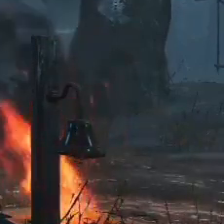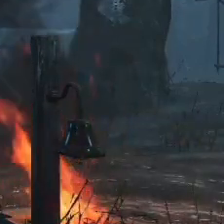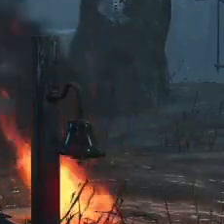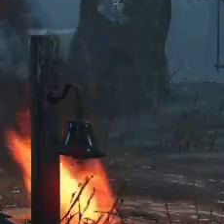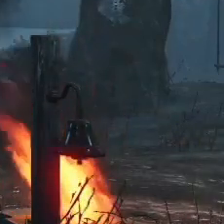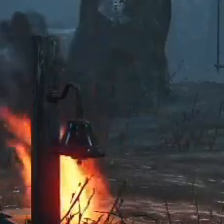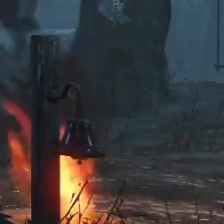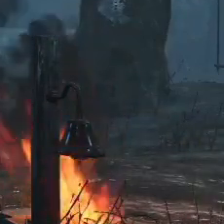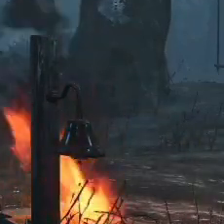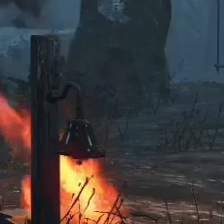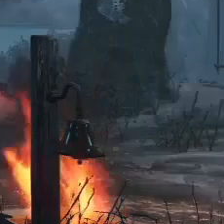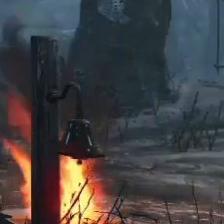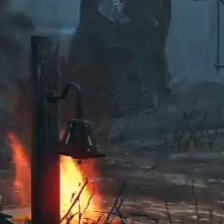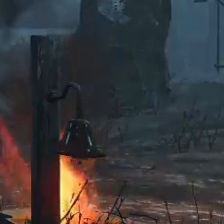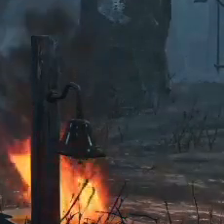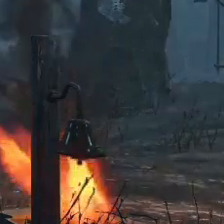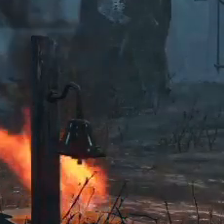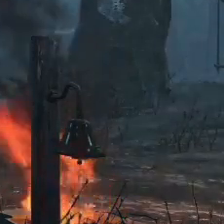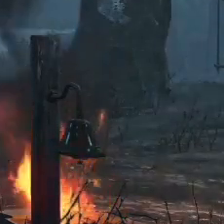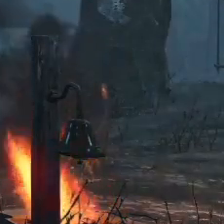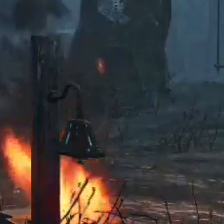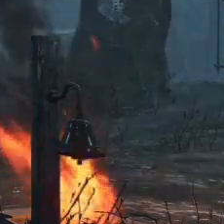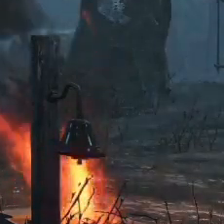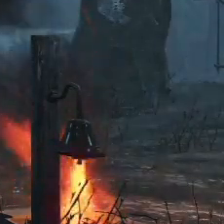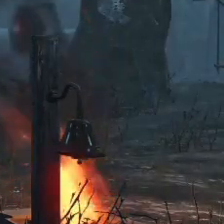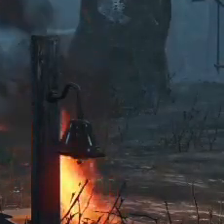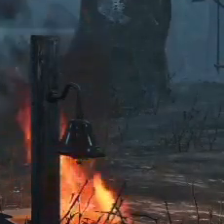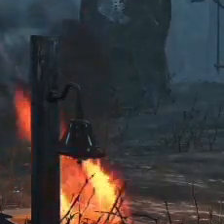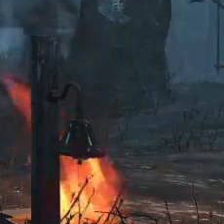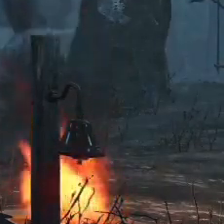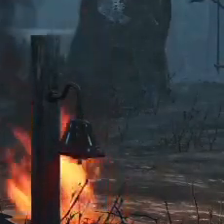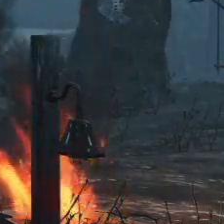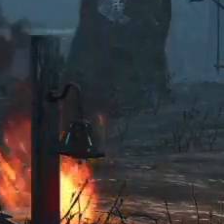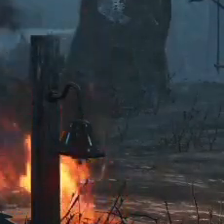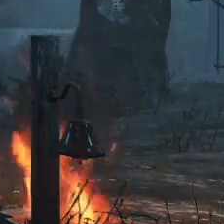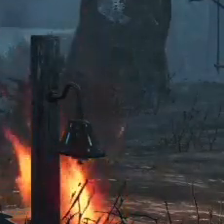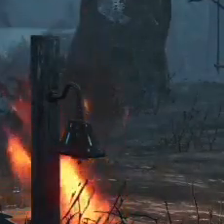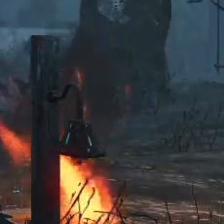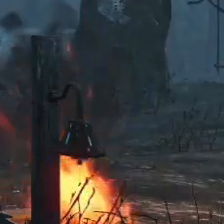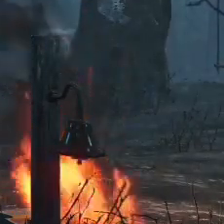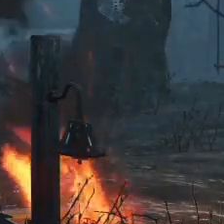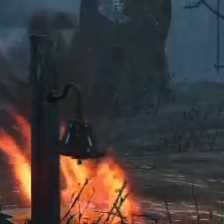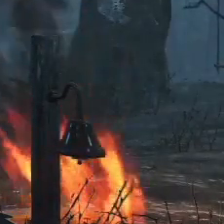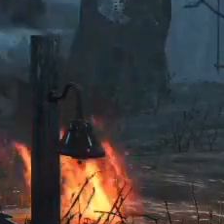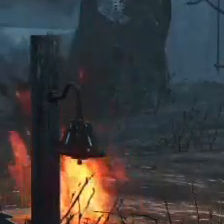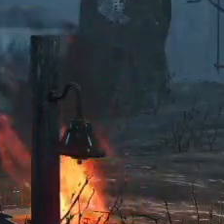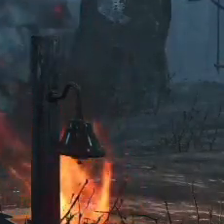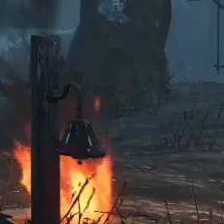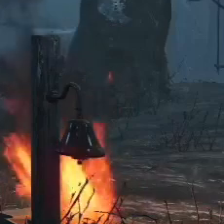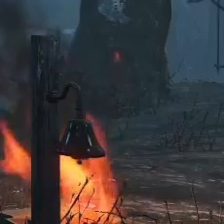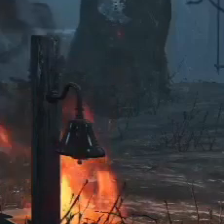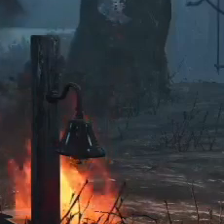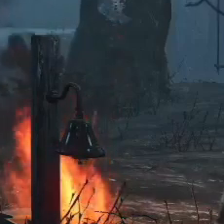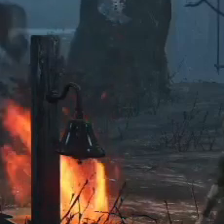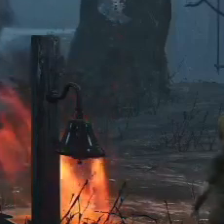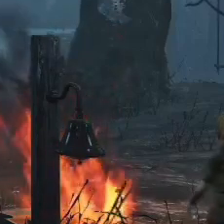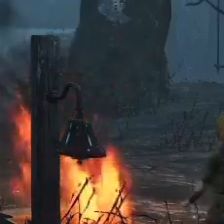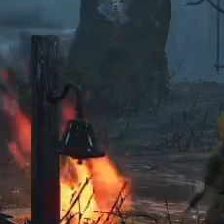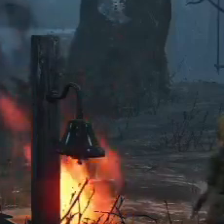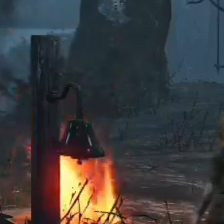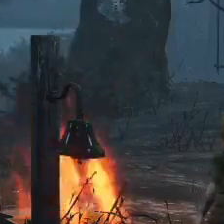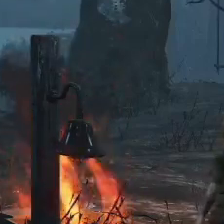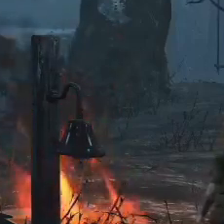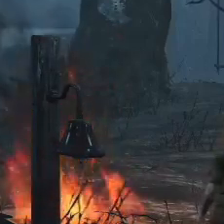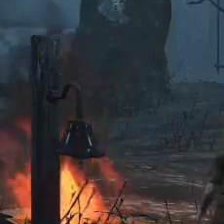humanitaria que se está viviendo en muchas partes y aquí en colombia y quieren seguir generando ganancias quieren seguir cobrando interés y